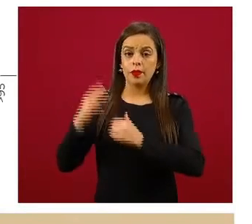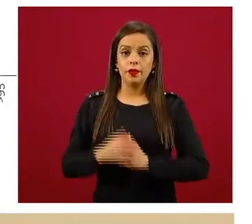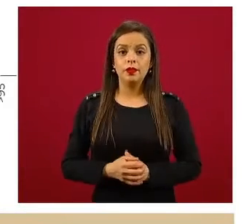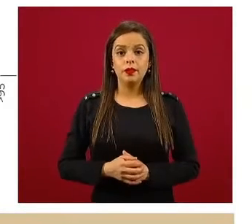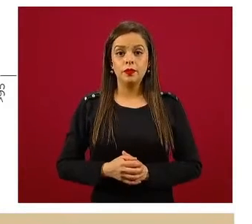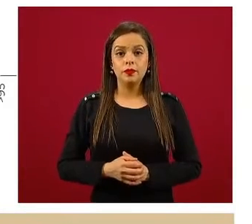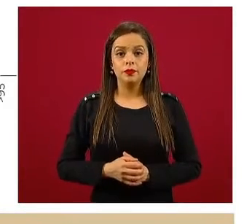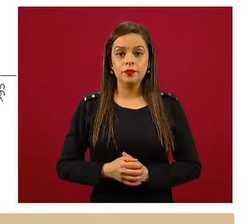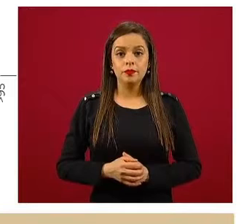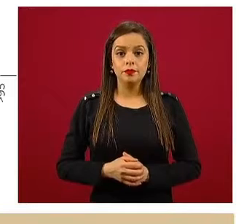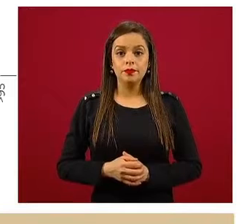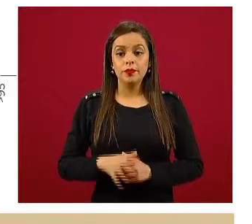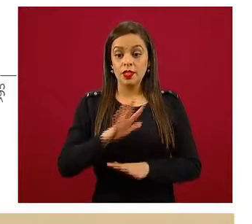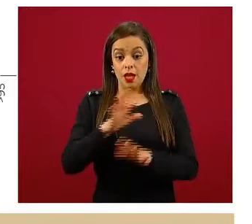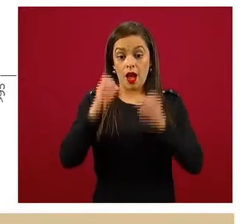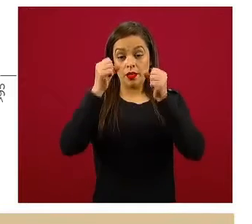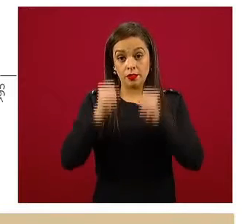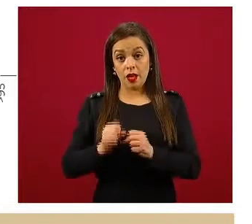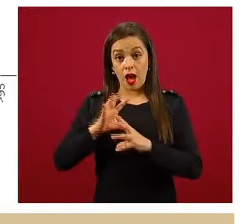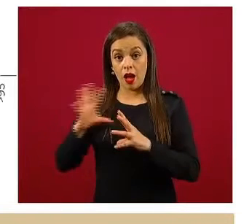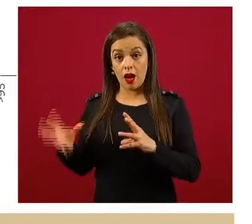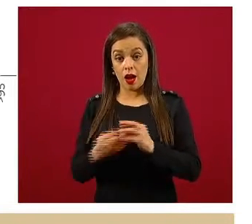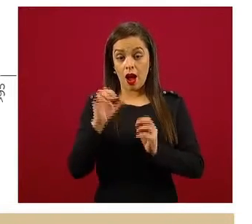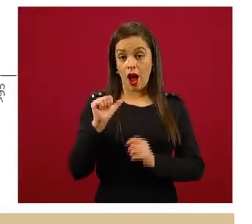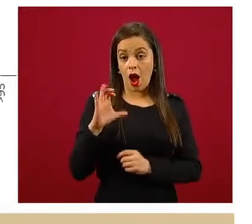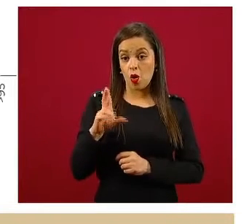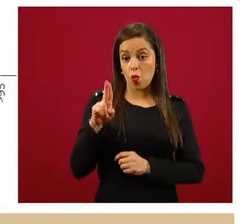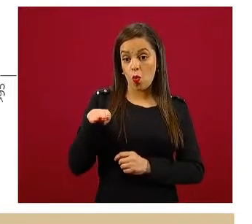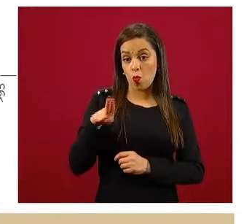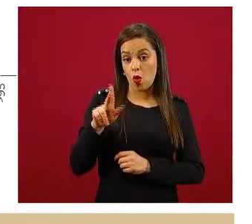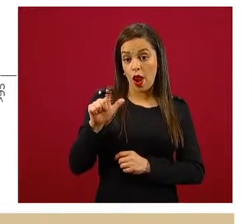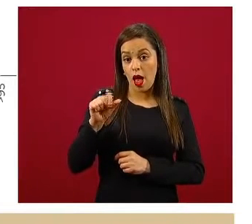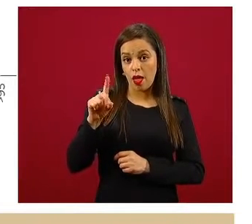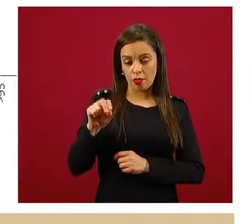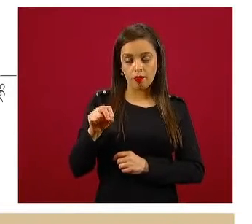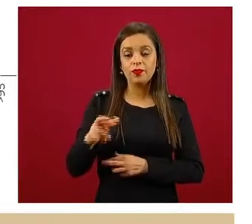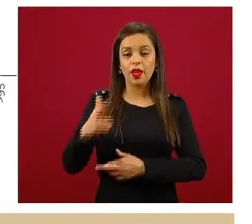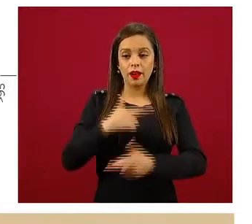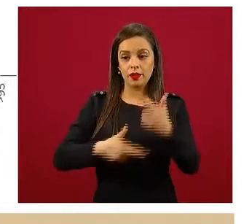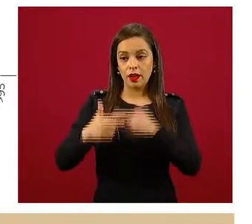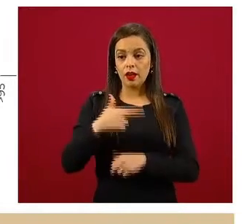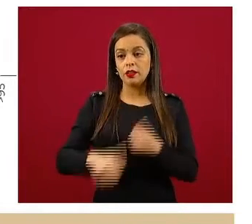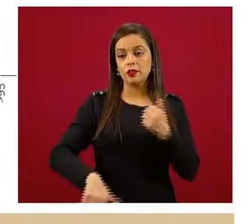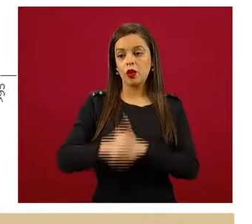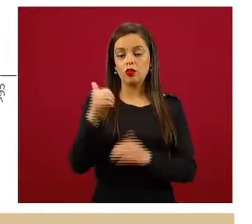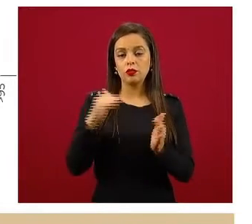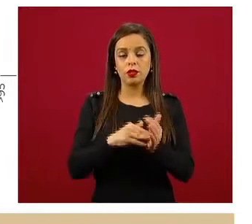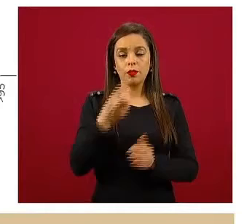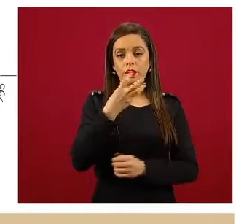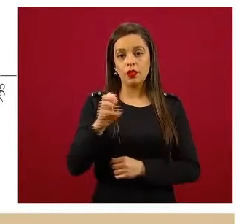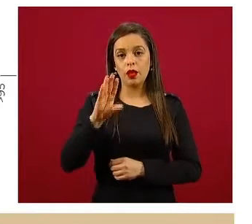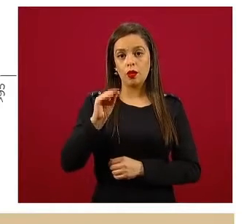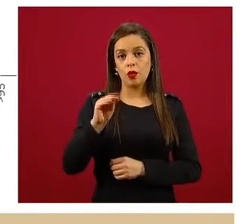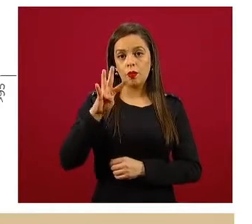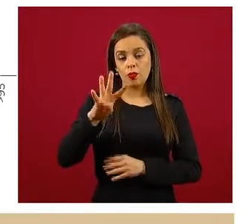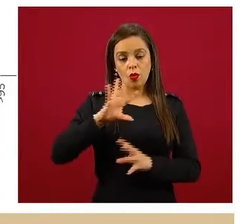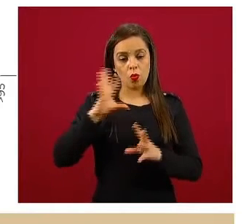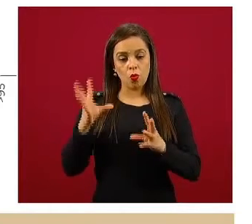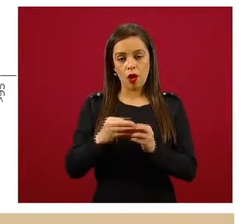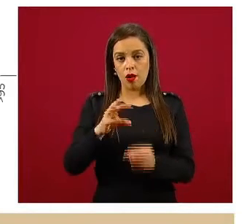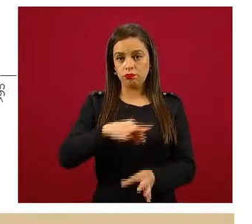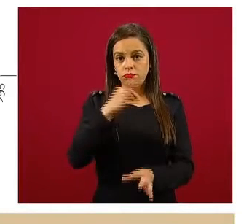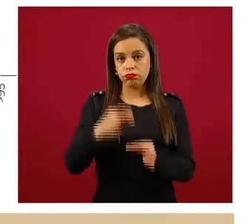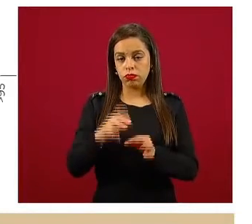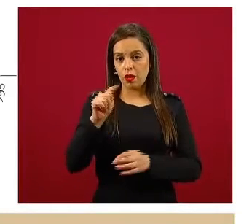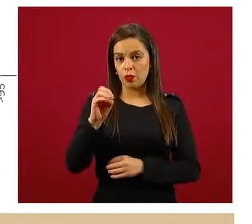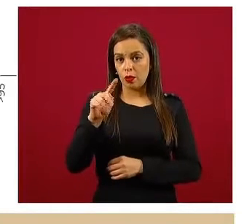casos confirmados acumulados. Ahora sí regresamos nuevamente a los 11.394 casos totales y cómo